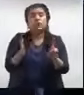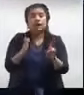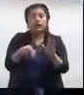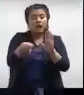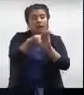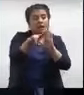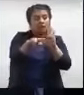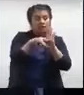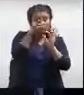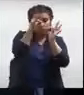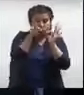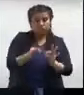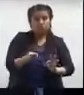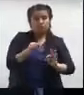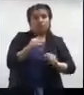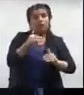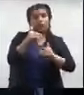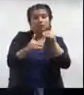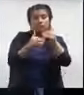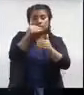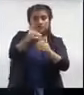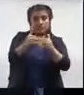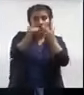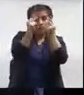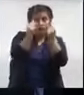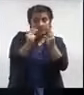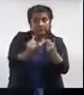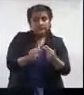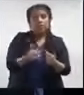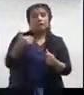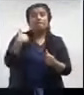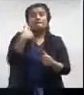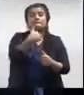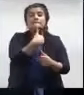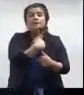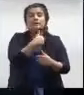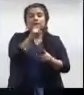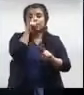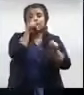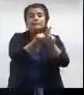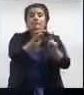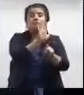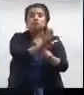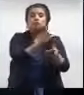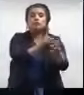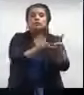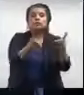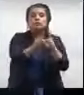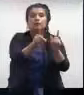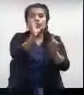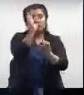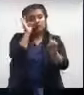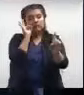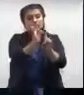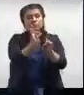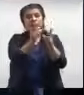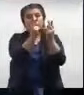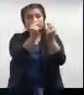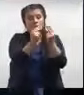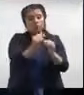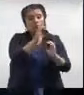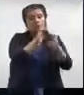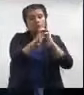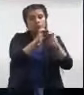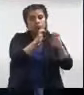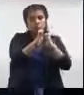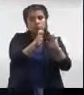normas, métodos y procedimientos técnico-financieros del Ministerio y sus dependencias, con la finalidad de evaluar y apoyar todas